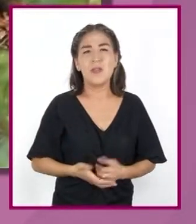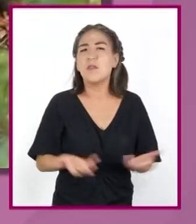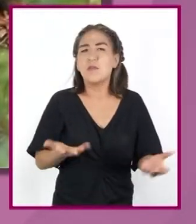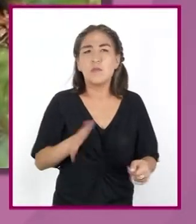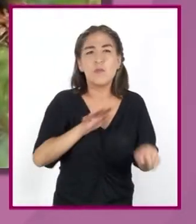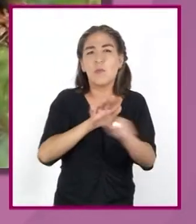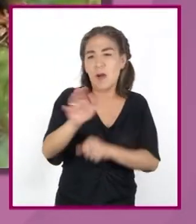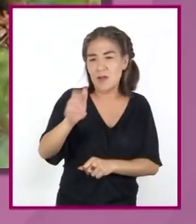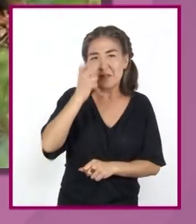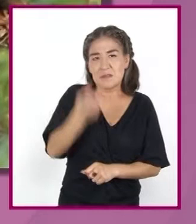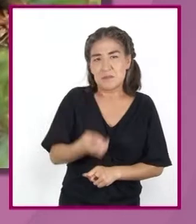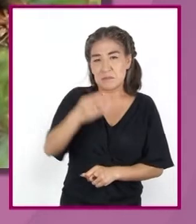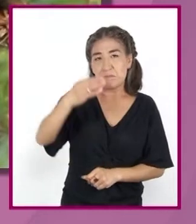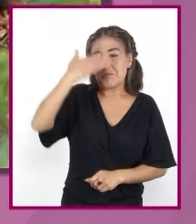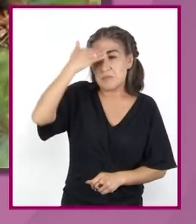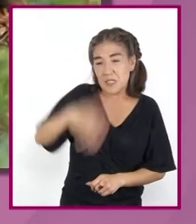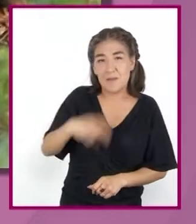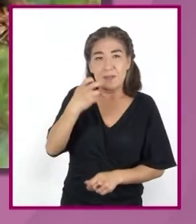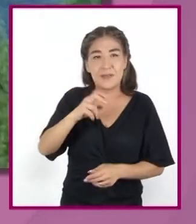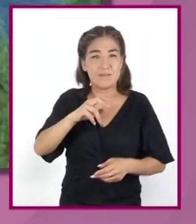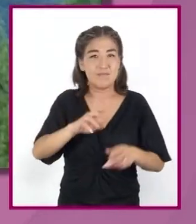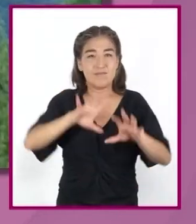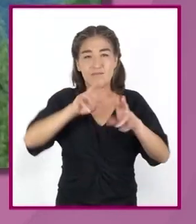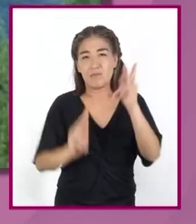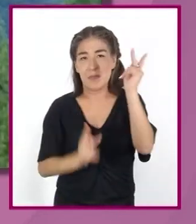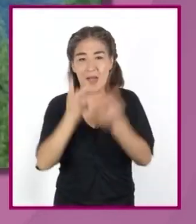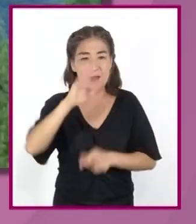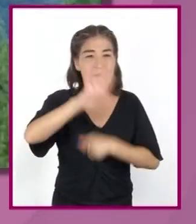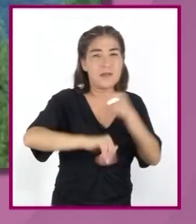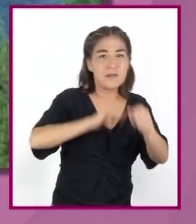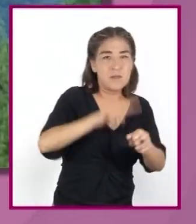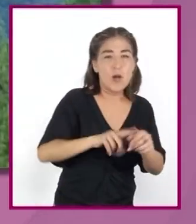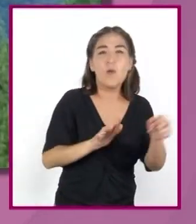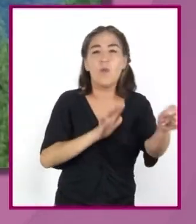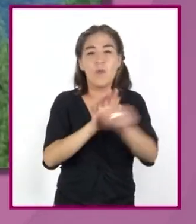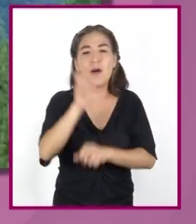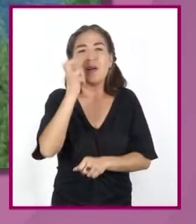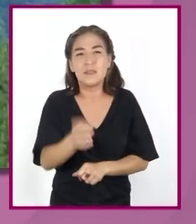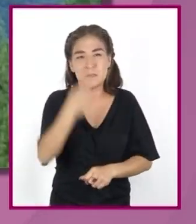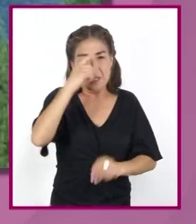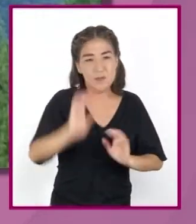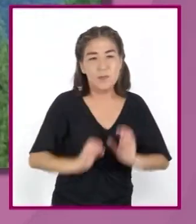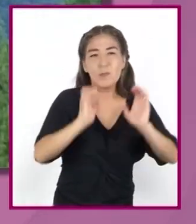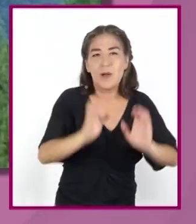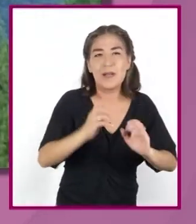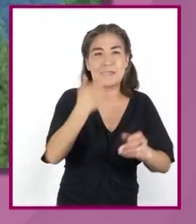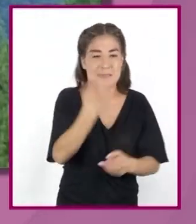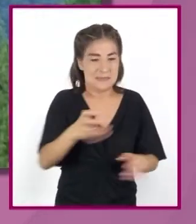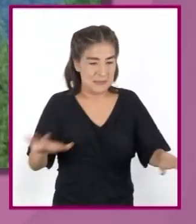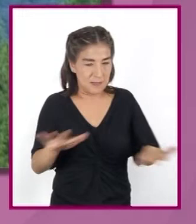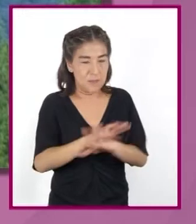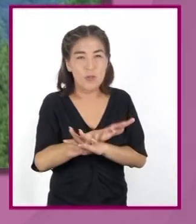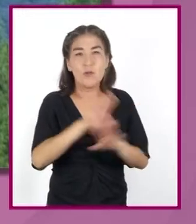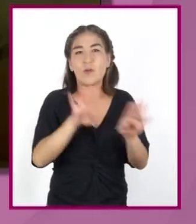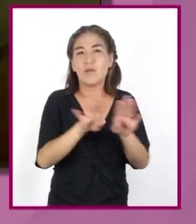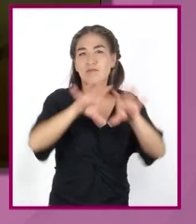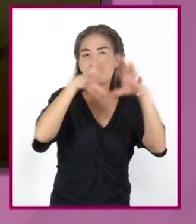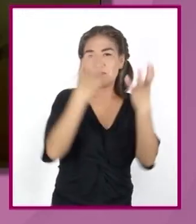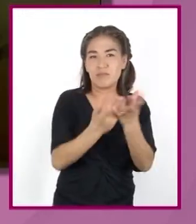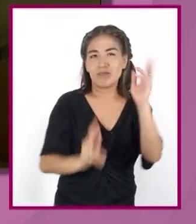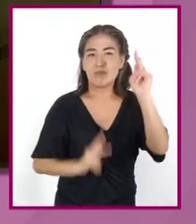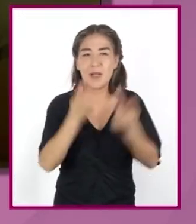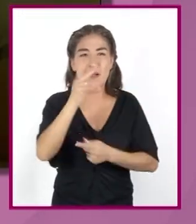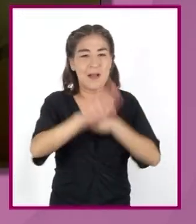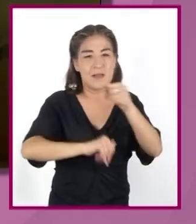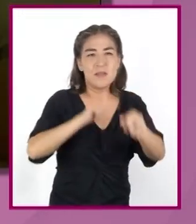conocimiento actual sobre la biodiversidad de nuestro país? ¿Cuál es el estado de conservación y tendencias de cambio de sus ecosistemas?